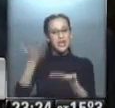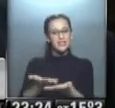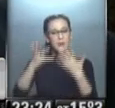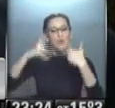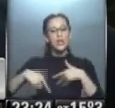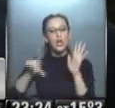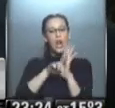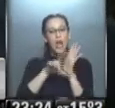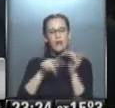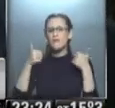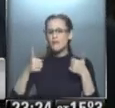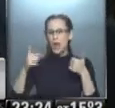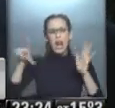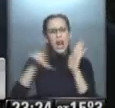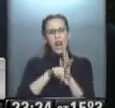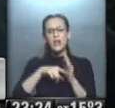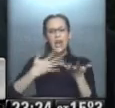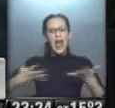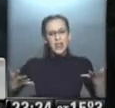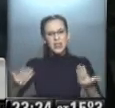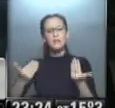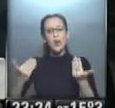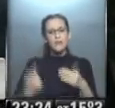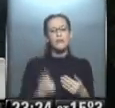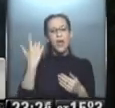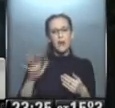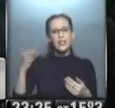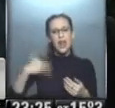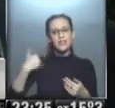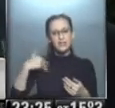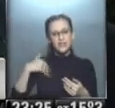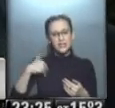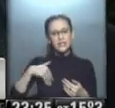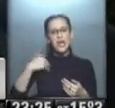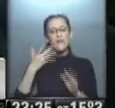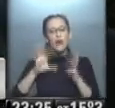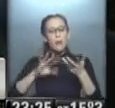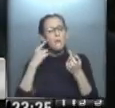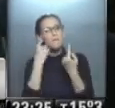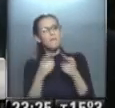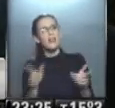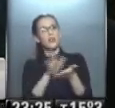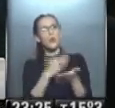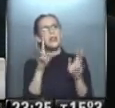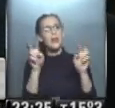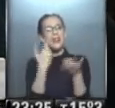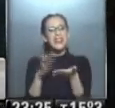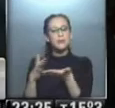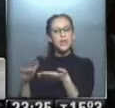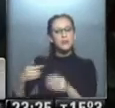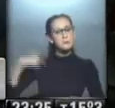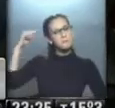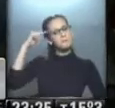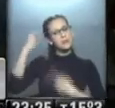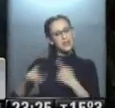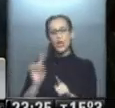una ley enorme, es una ley que permite por primera vez a la Argentina tener una mirada integral respecto al tema de la discriminación. No es una